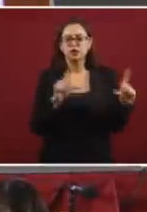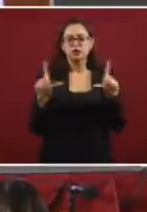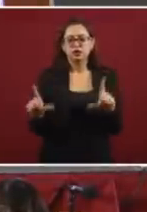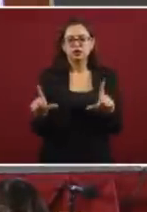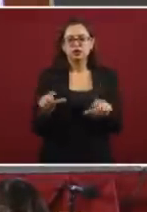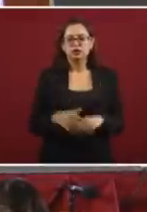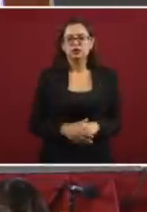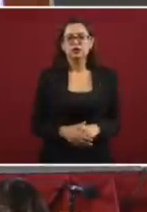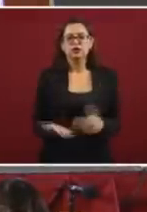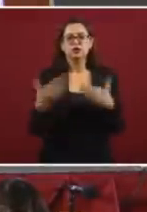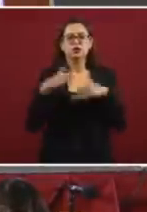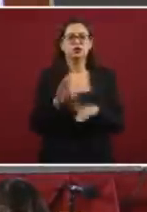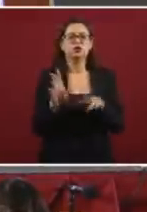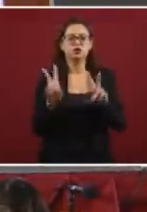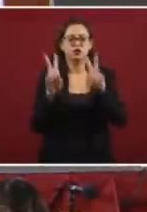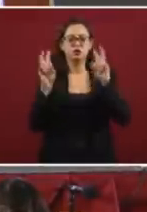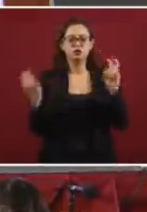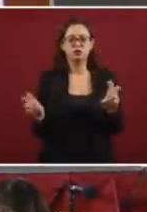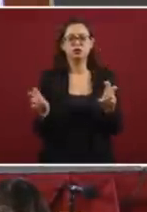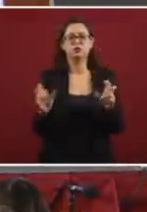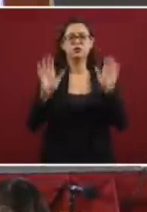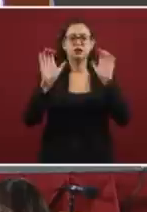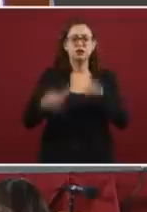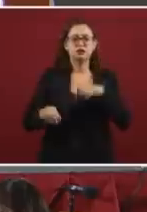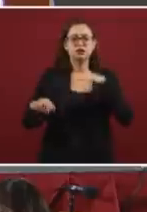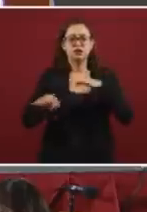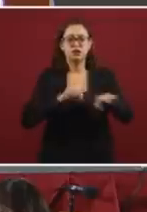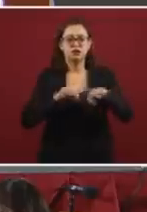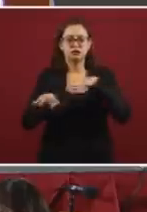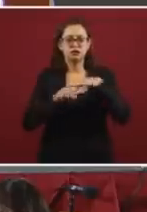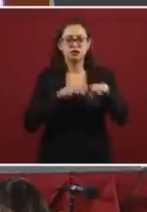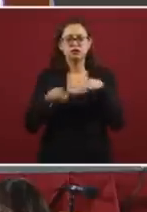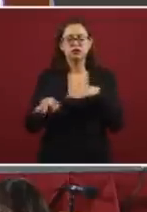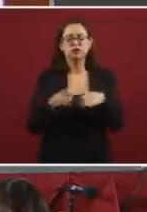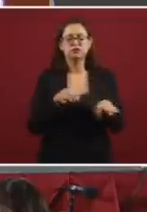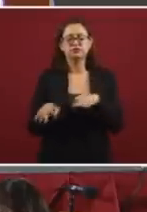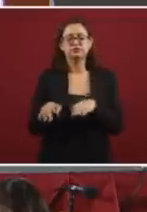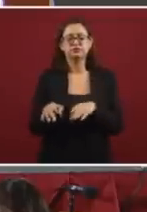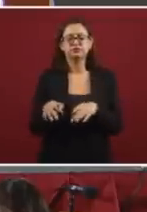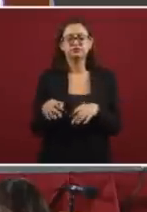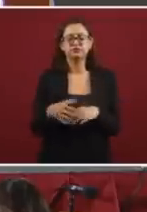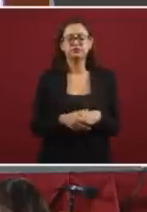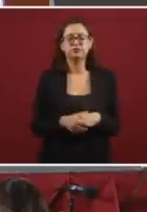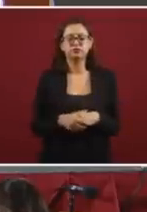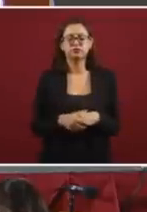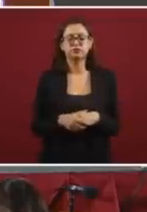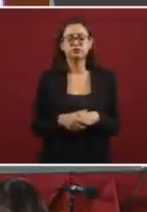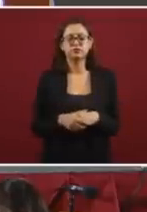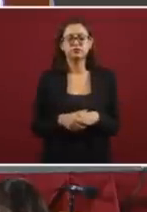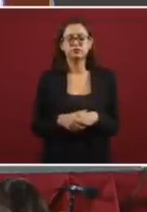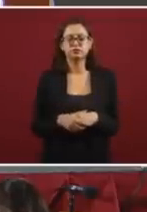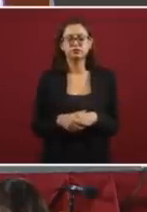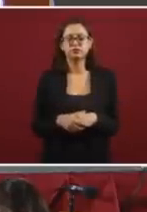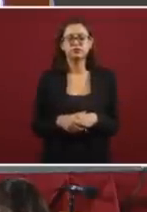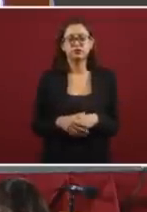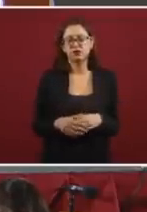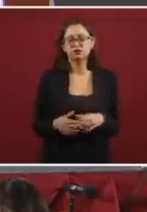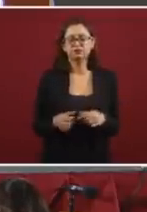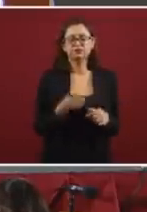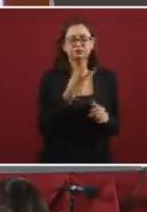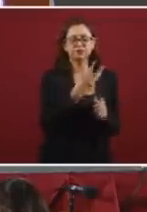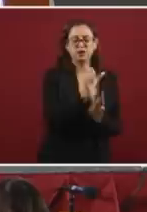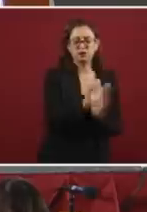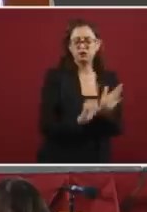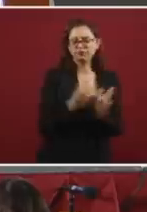materia de expectativas de empleo para el cierre de este de datos del tercer trimestre